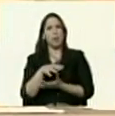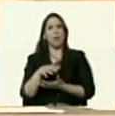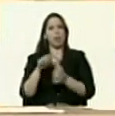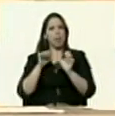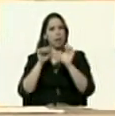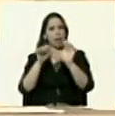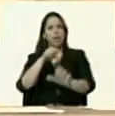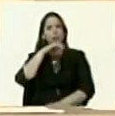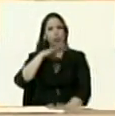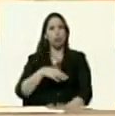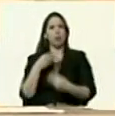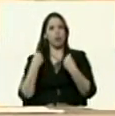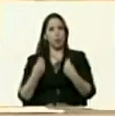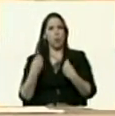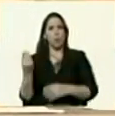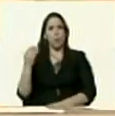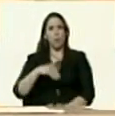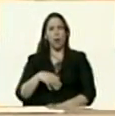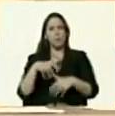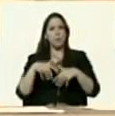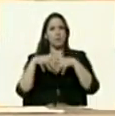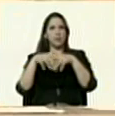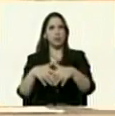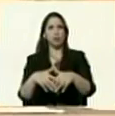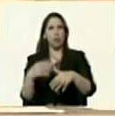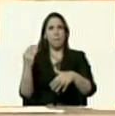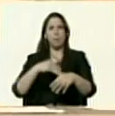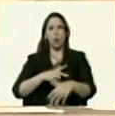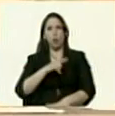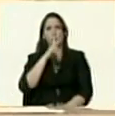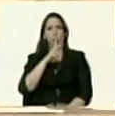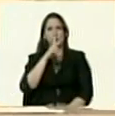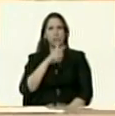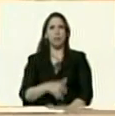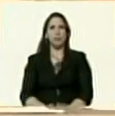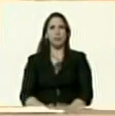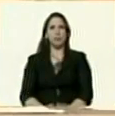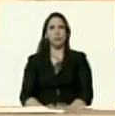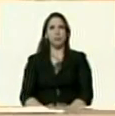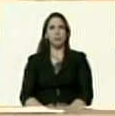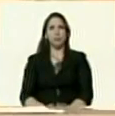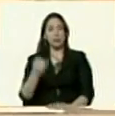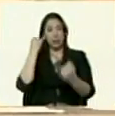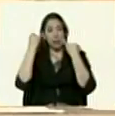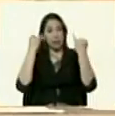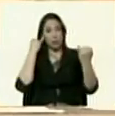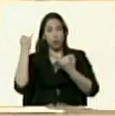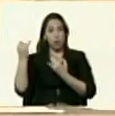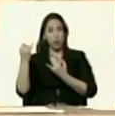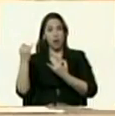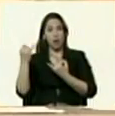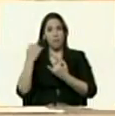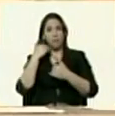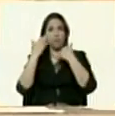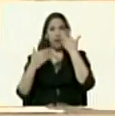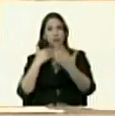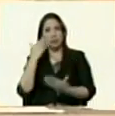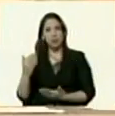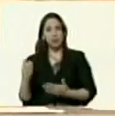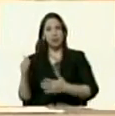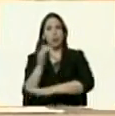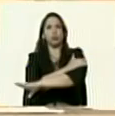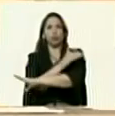brotes y manifestaciones más bochornosas, más terribles de la ideología fascista, de la derecha,